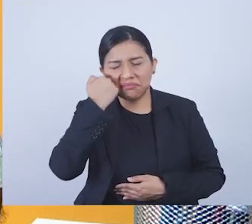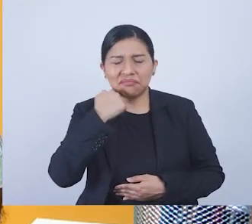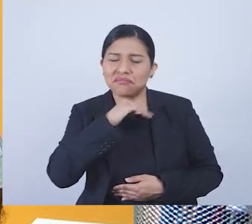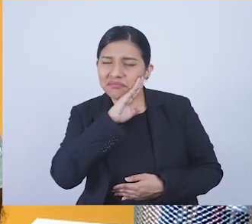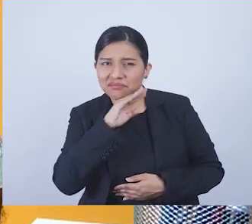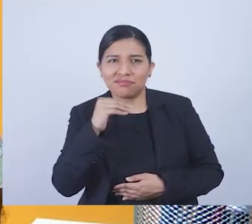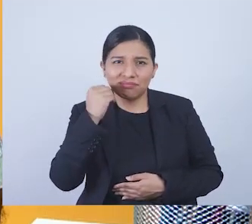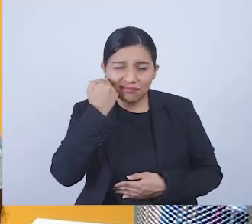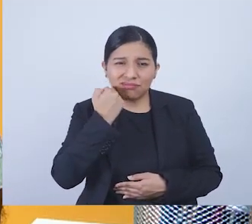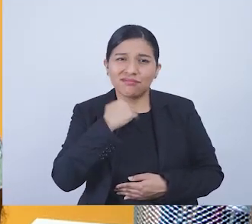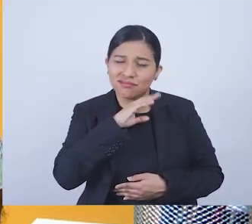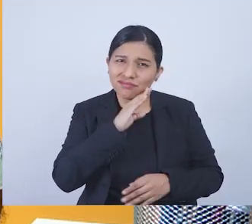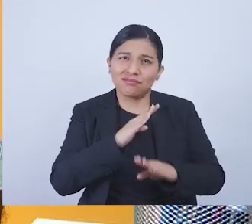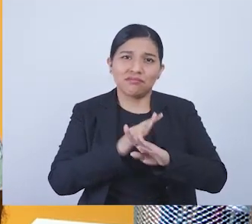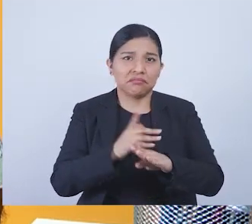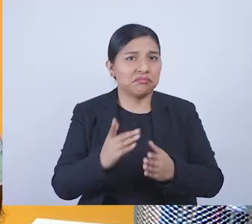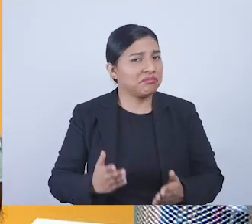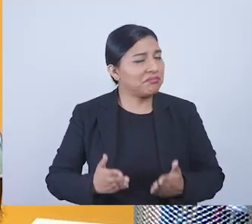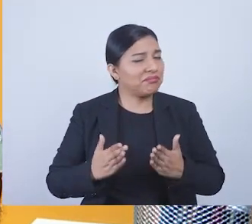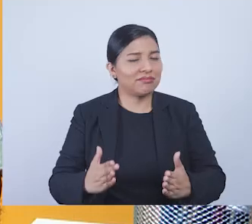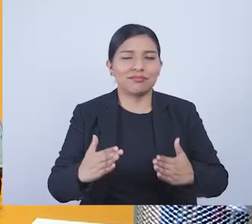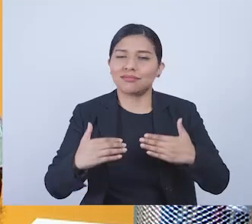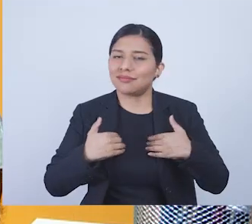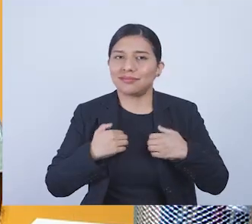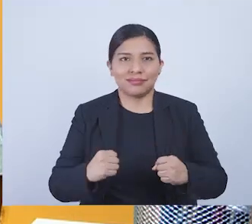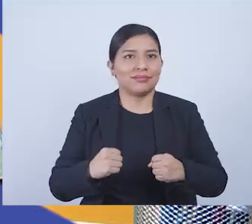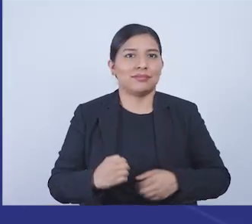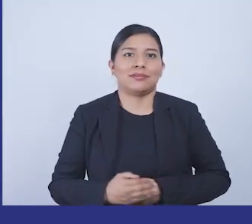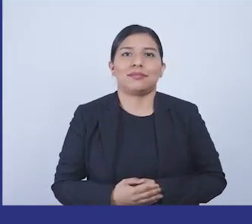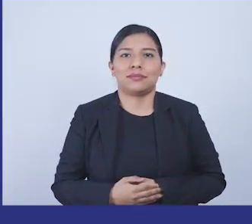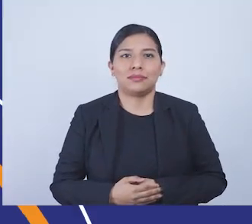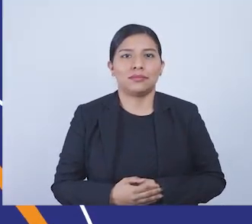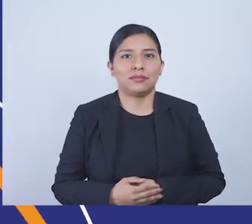no ayudan a nuestra salud.